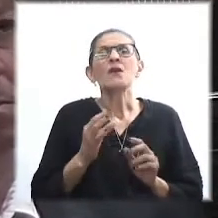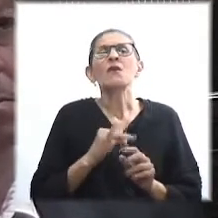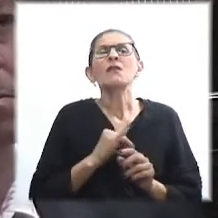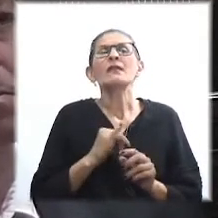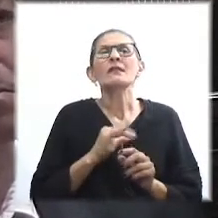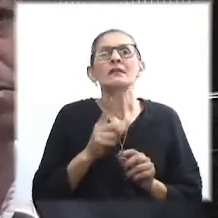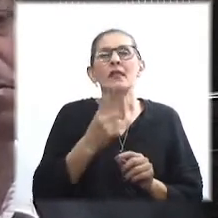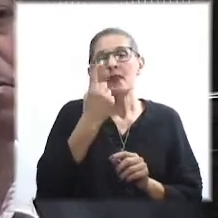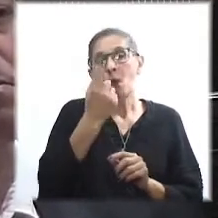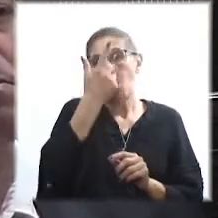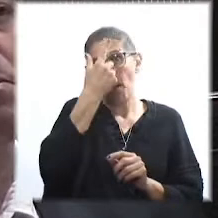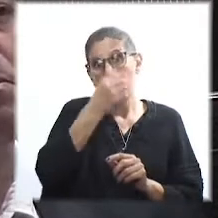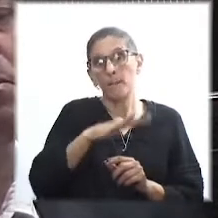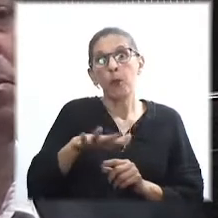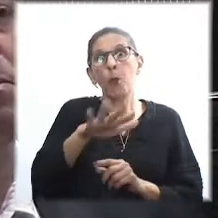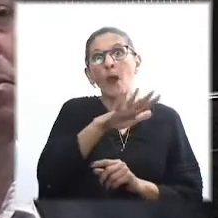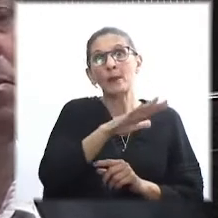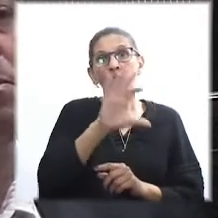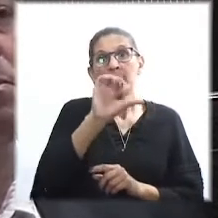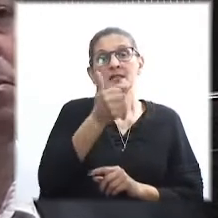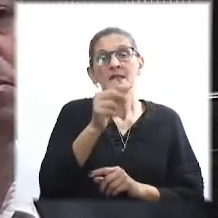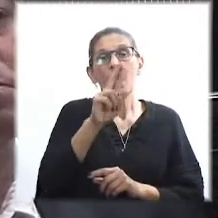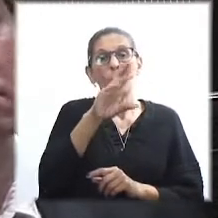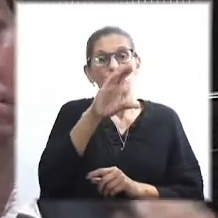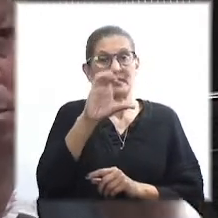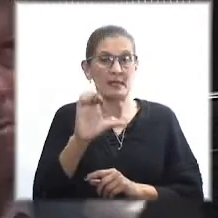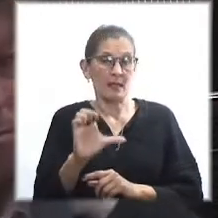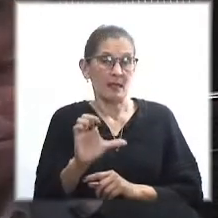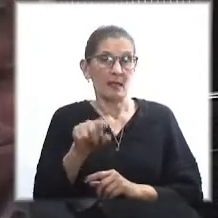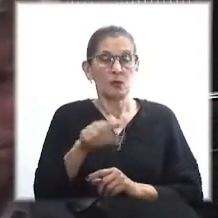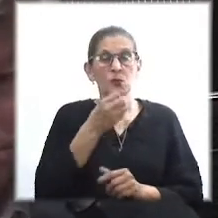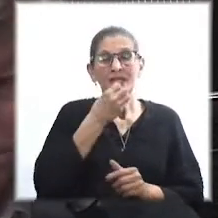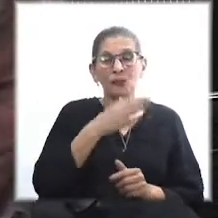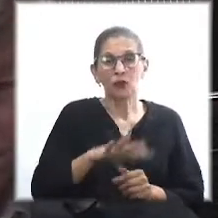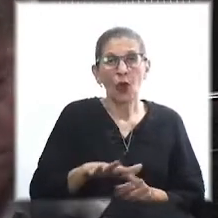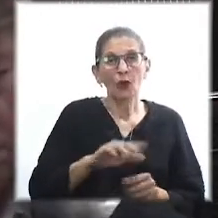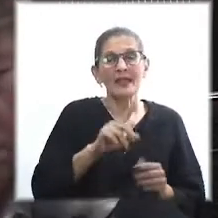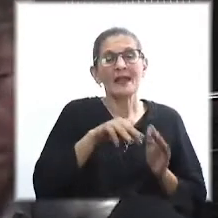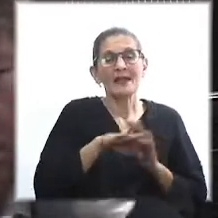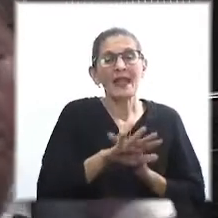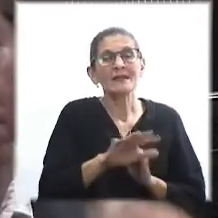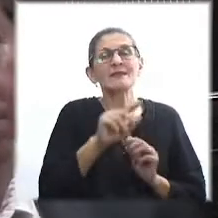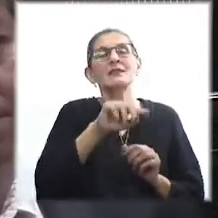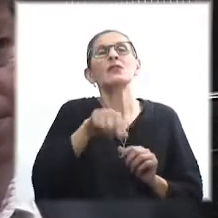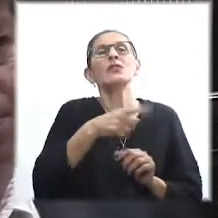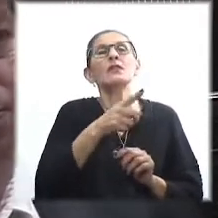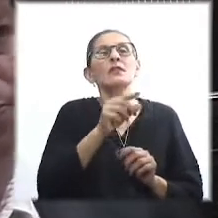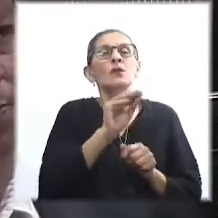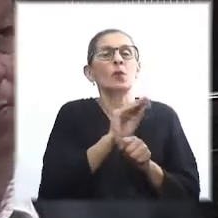identidad, primero de un pueblo, el pueblo sanducero, con su historia y sus raíces y su cultura,